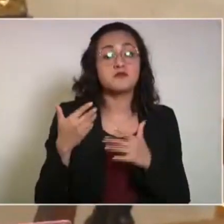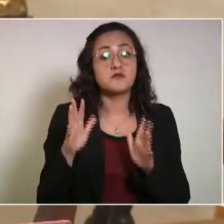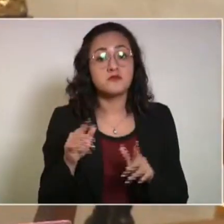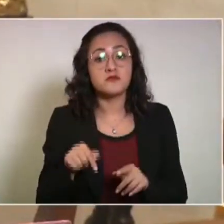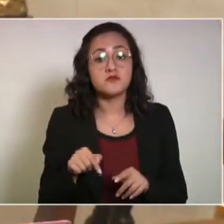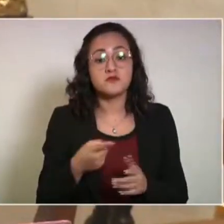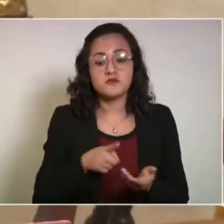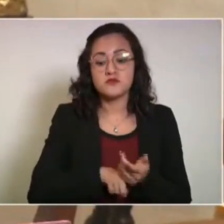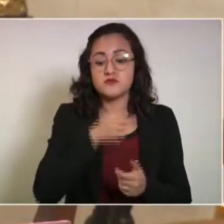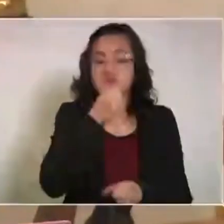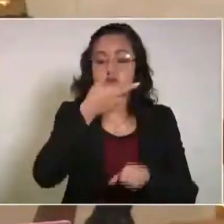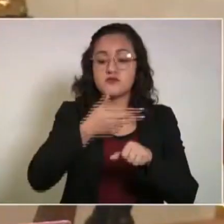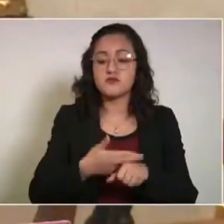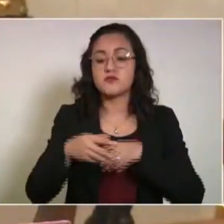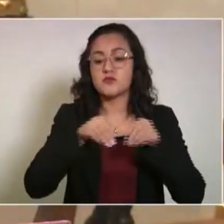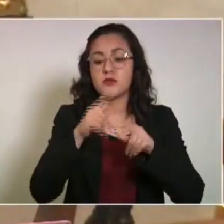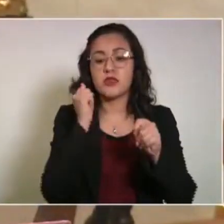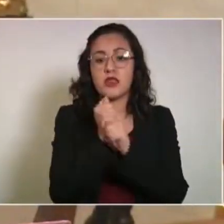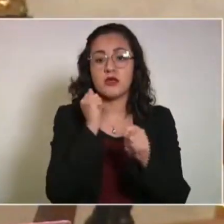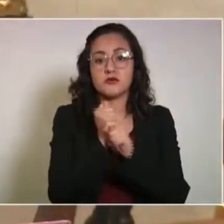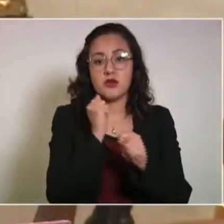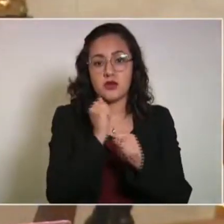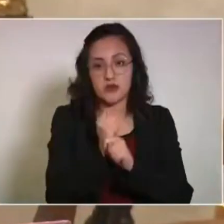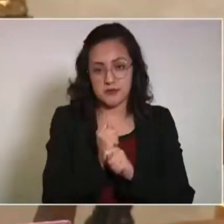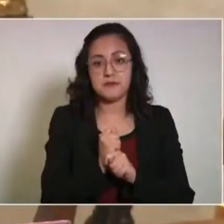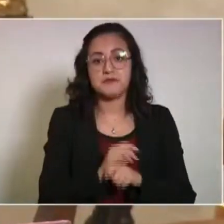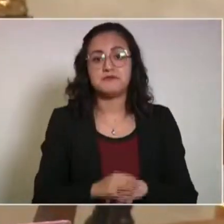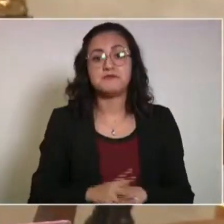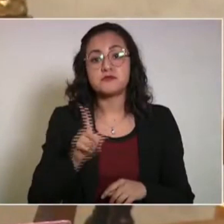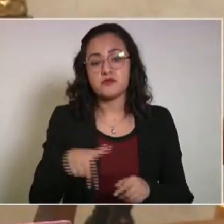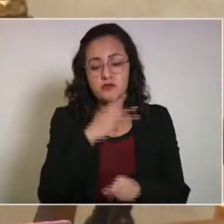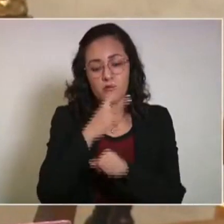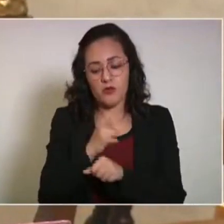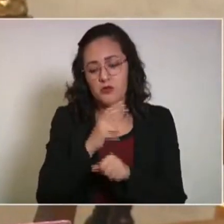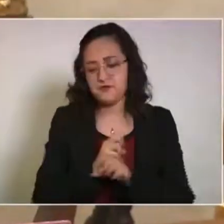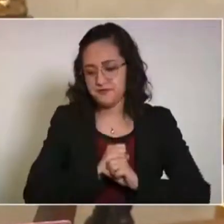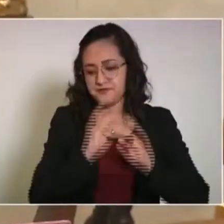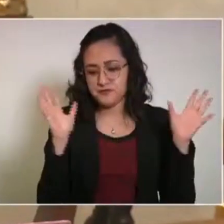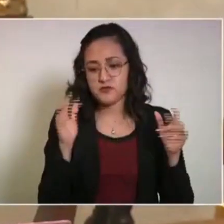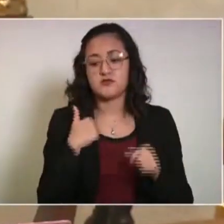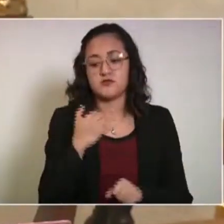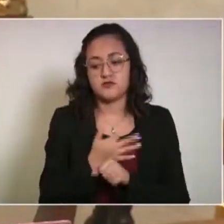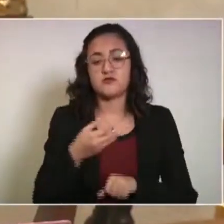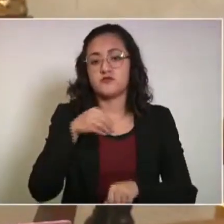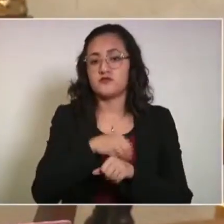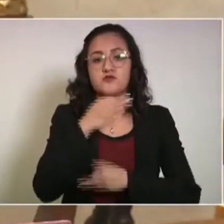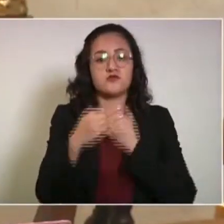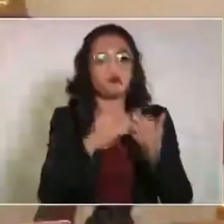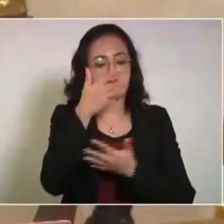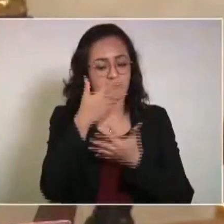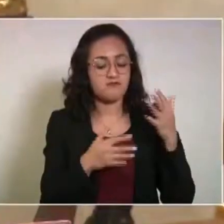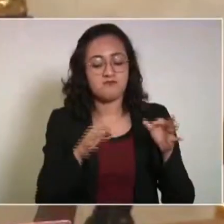titular de la Secretaría de Movilidad y Transporte. Segundo, claro, tenemos que establecer todo un